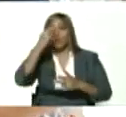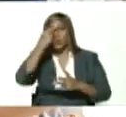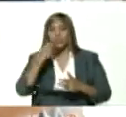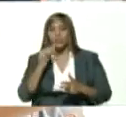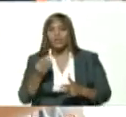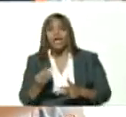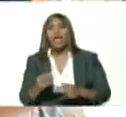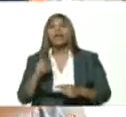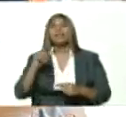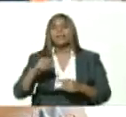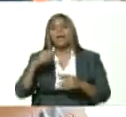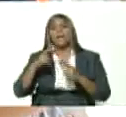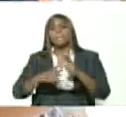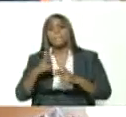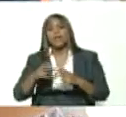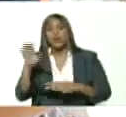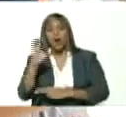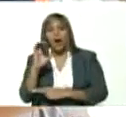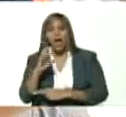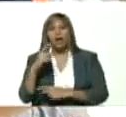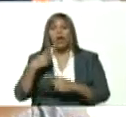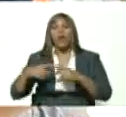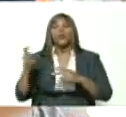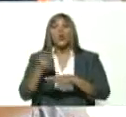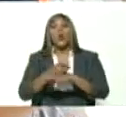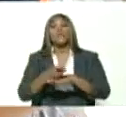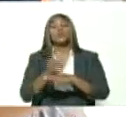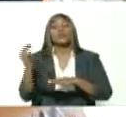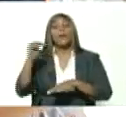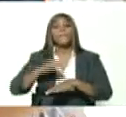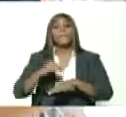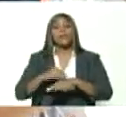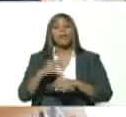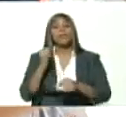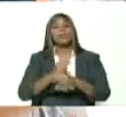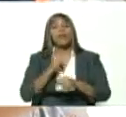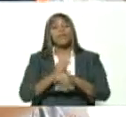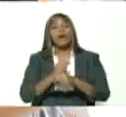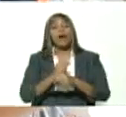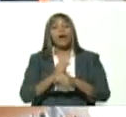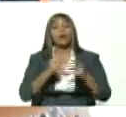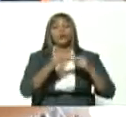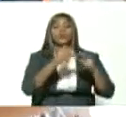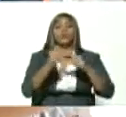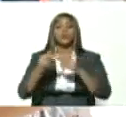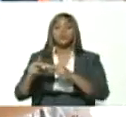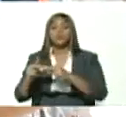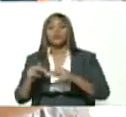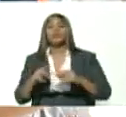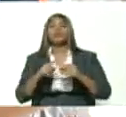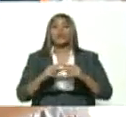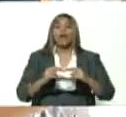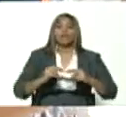Caracas, así como gran parte del personal de la gobernación de Miranda, bueno, trabajaron en las obras, digamos, de